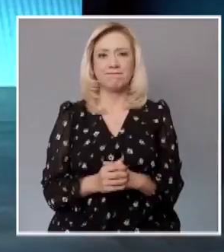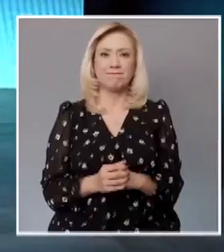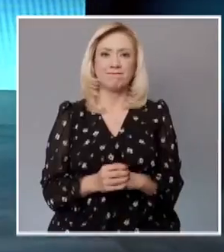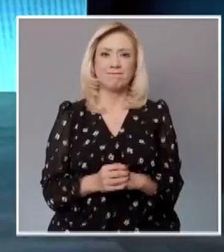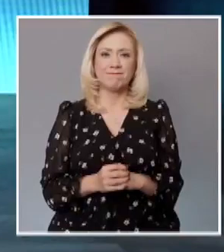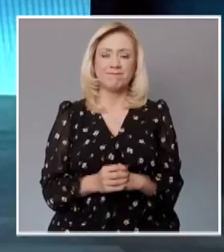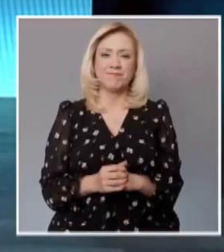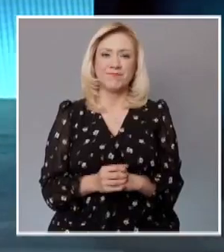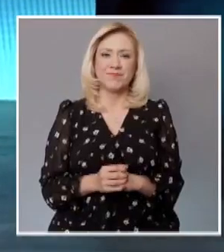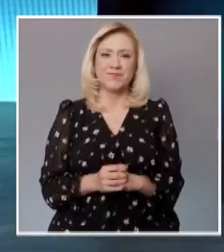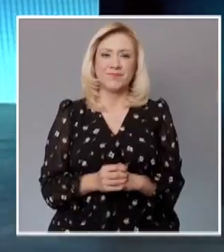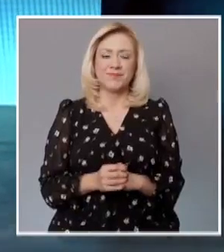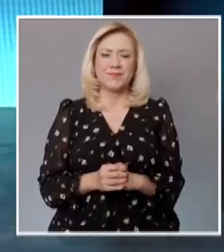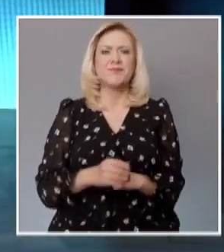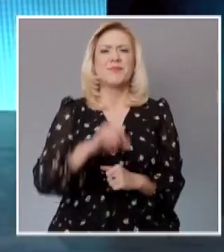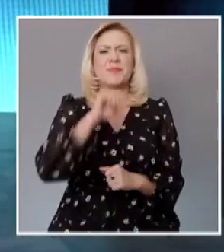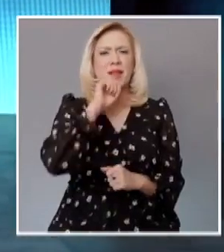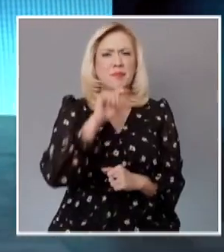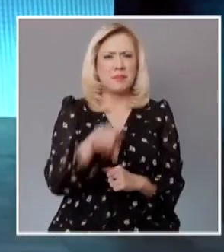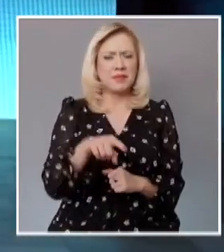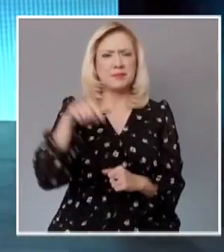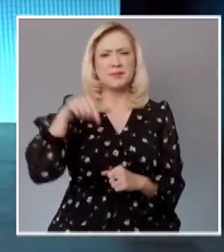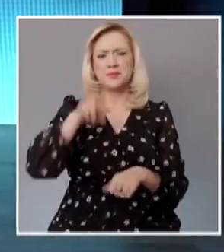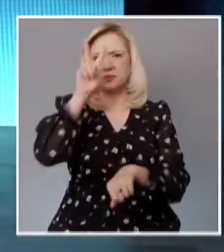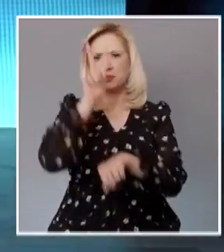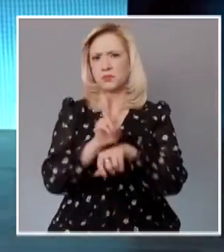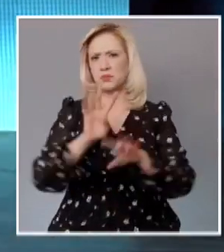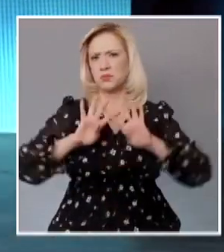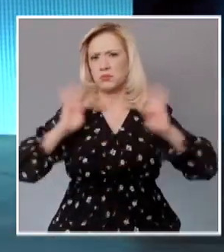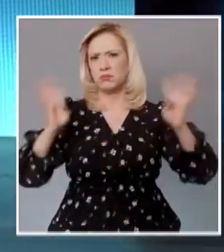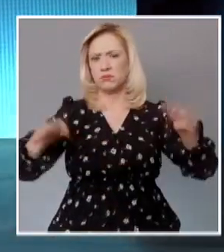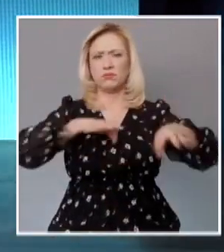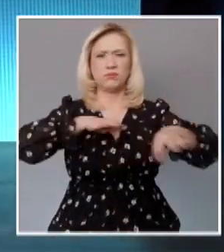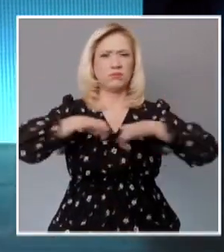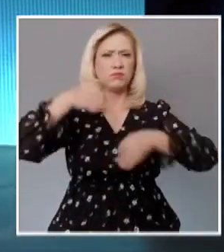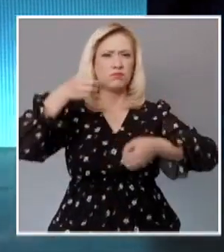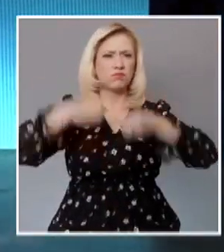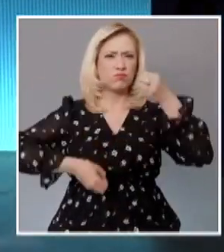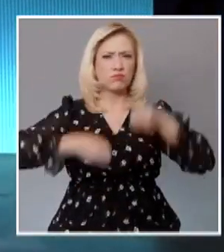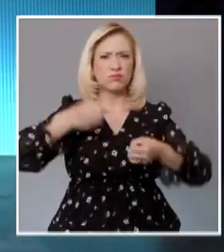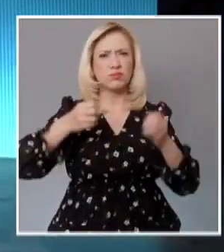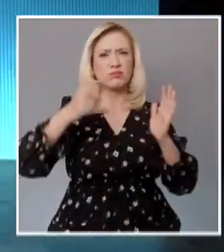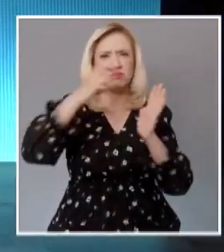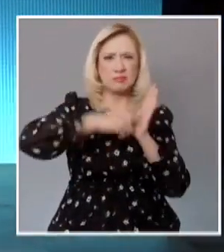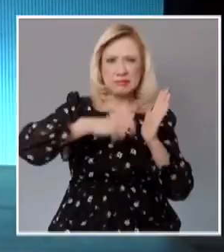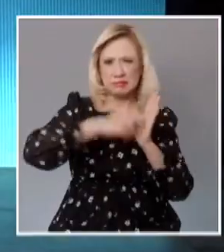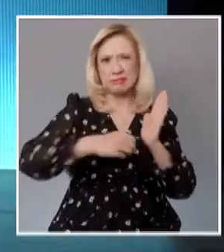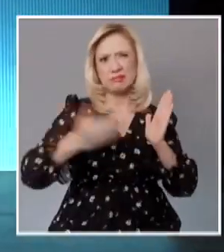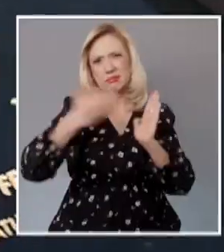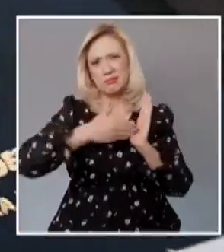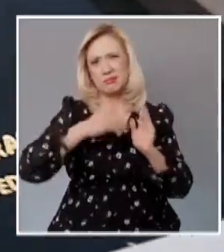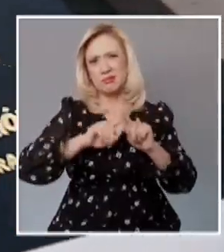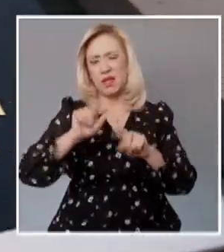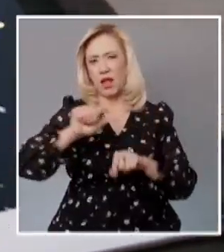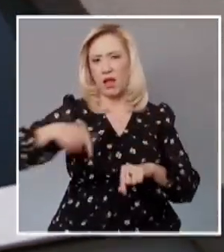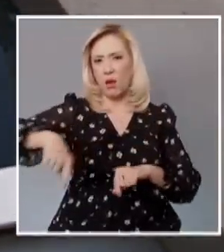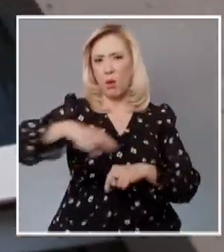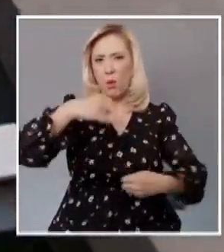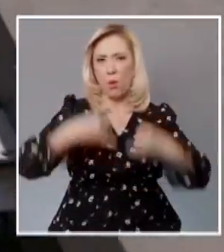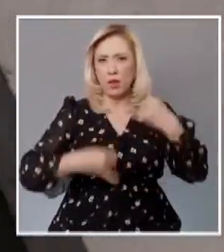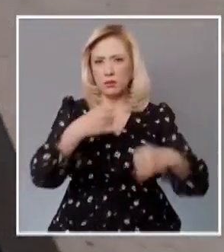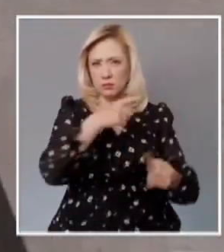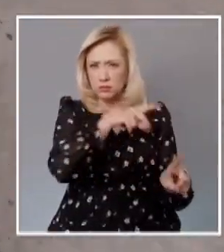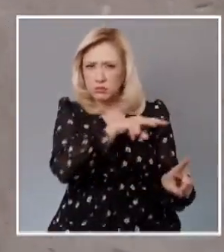Y precisamente el Consejo de la Judicatura Federal dio a conocer que serán los juzgados primero y segundo de distrito del Centro Auxiliar de la Primera